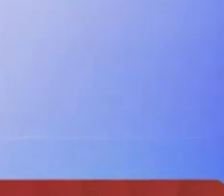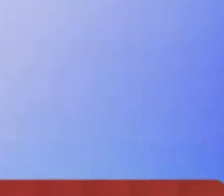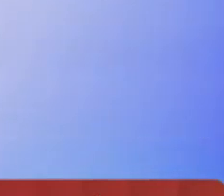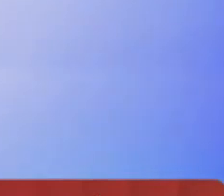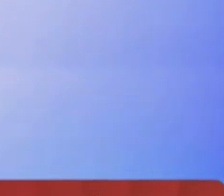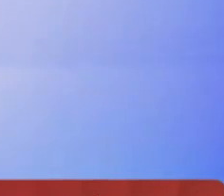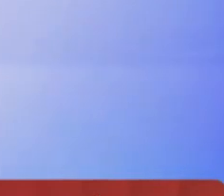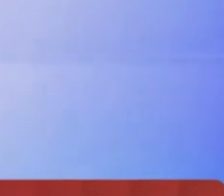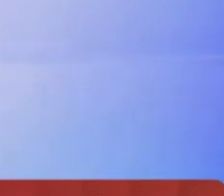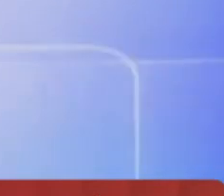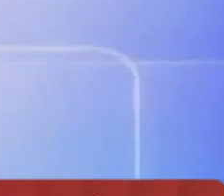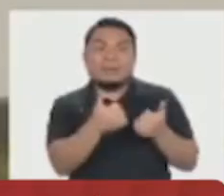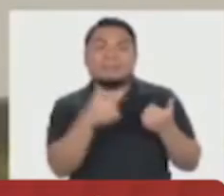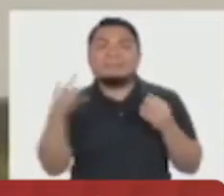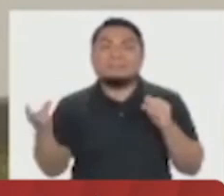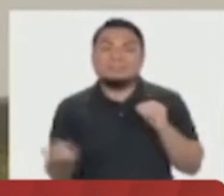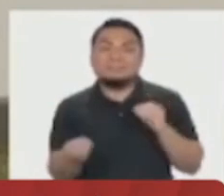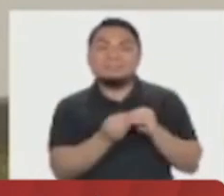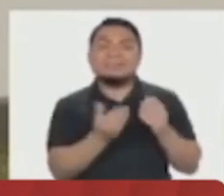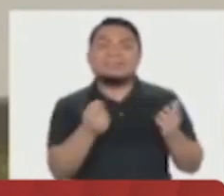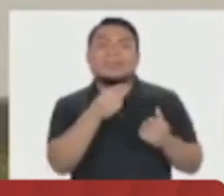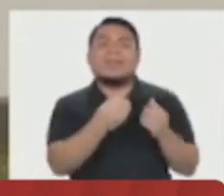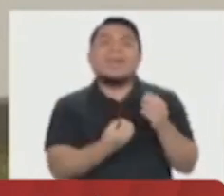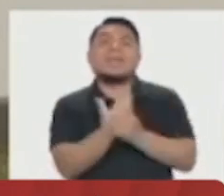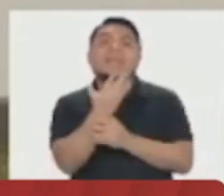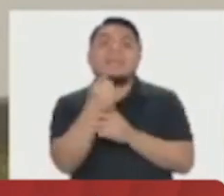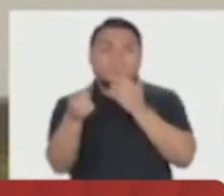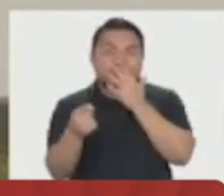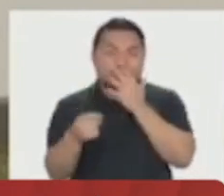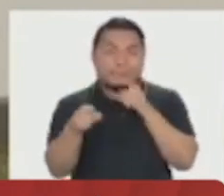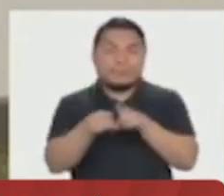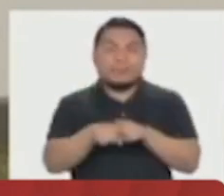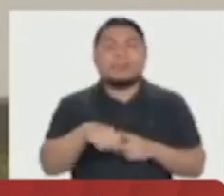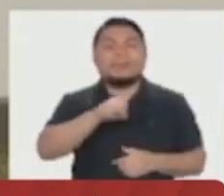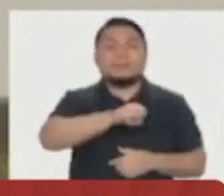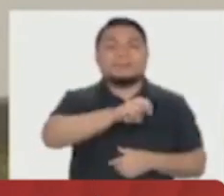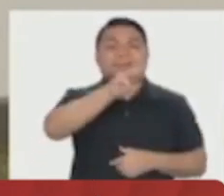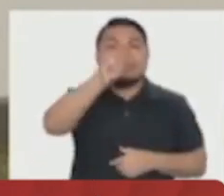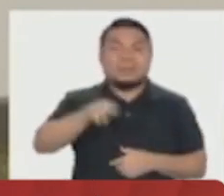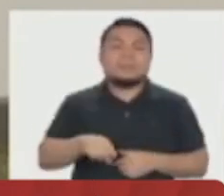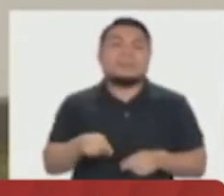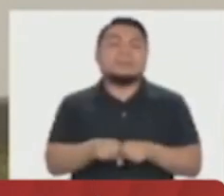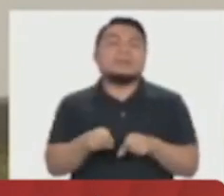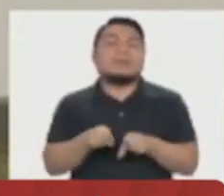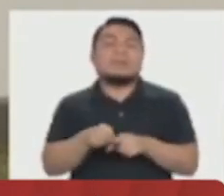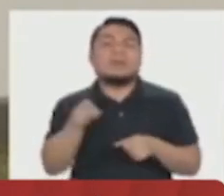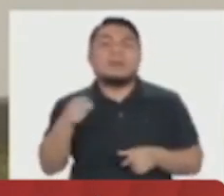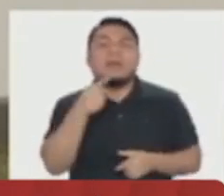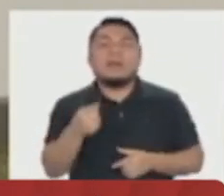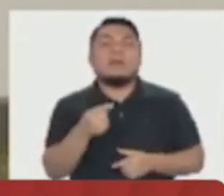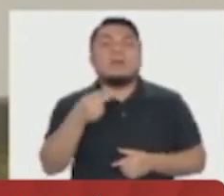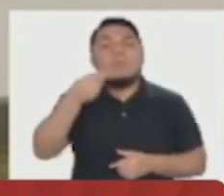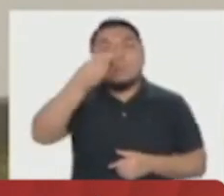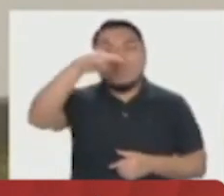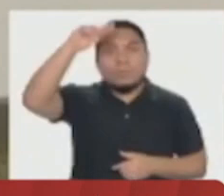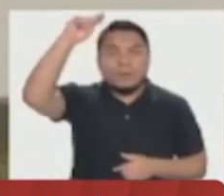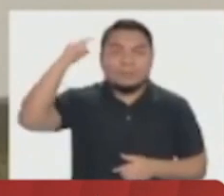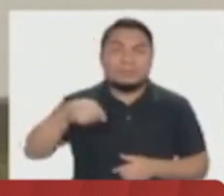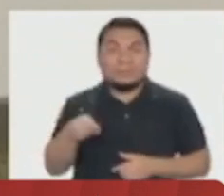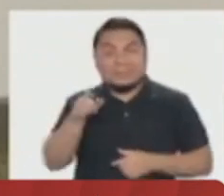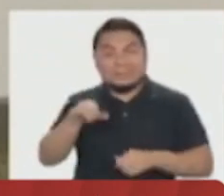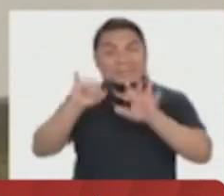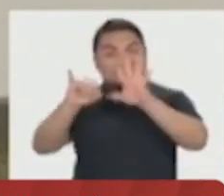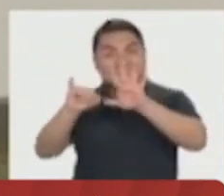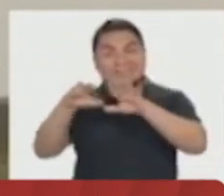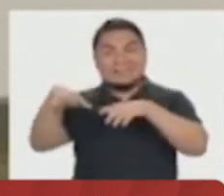y que se agregan en esta oportunidad Arequipa, San Martín y Huánuco. Esas 6 regiones todavía